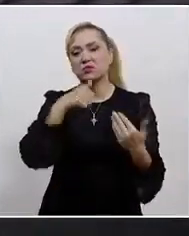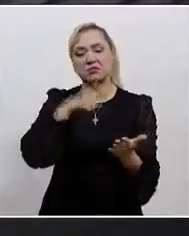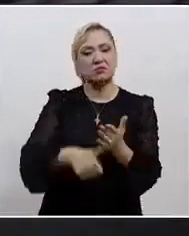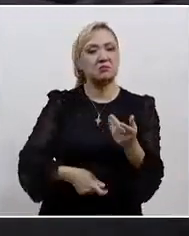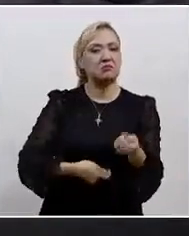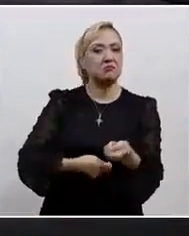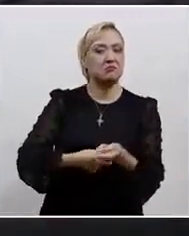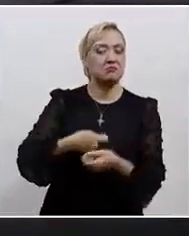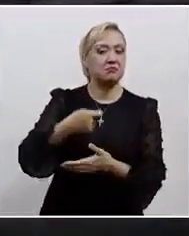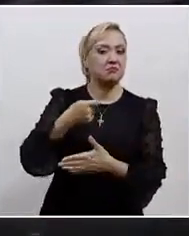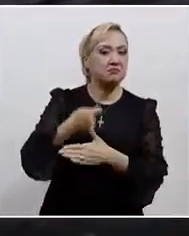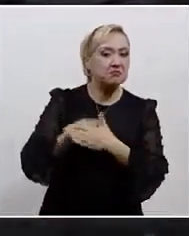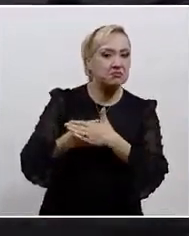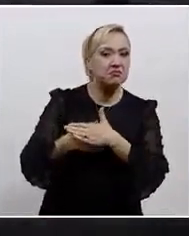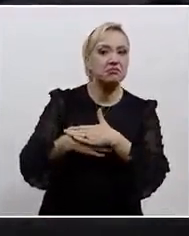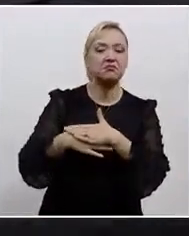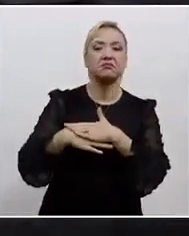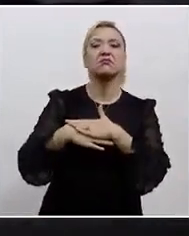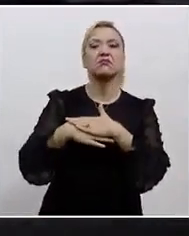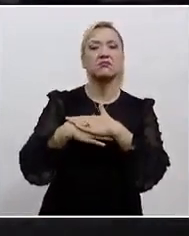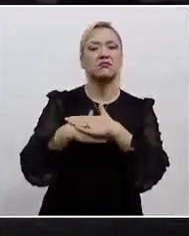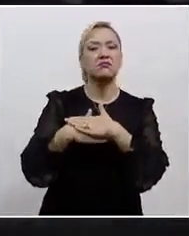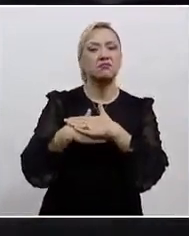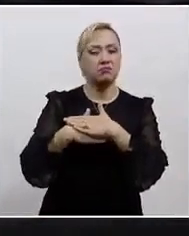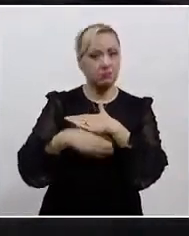van por, ¿cómo se llama?